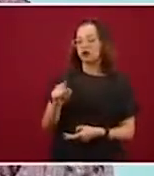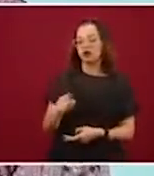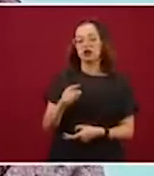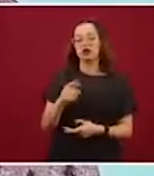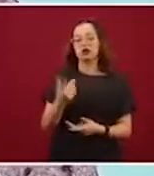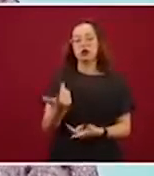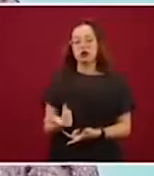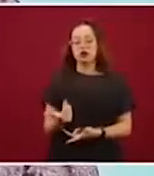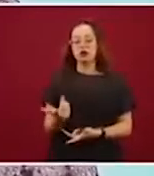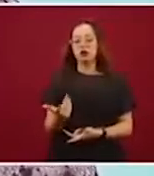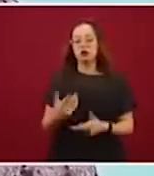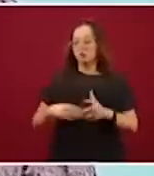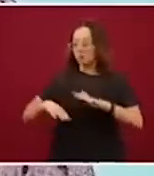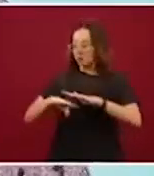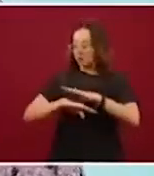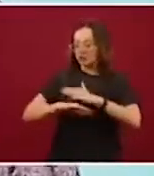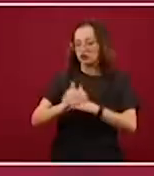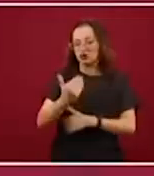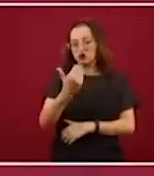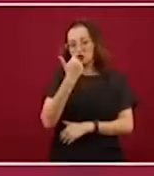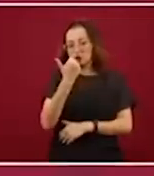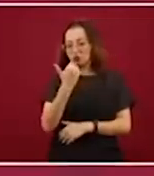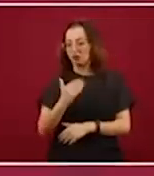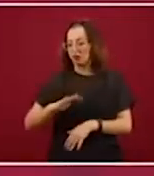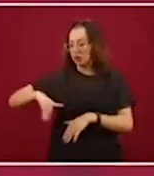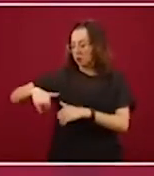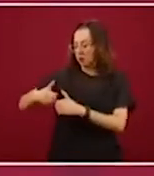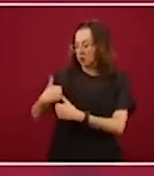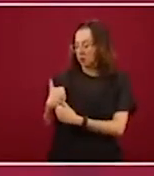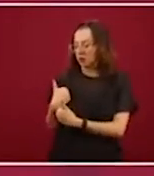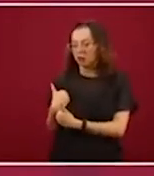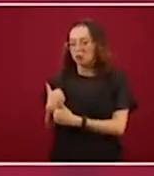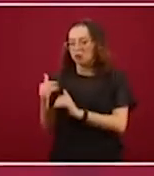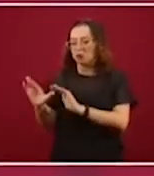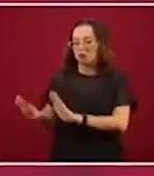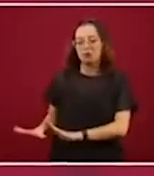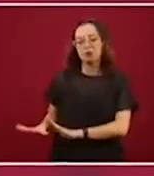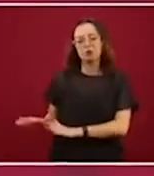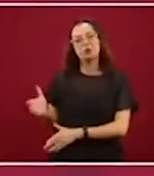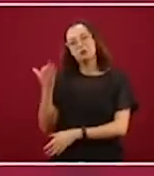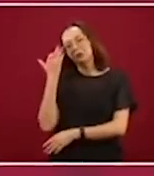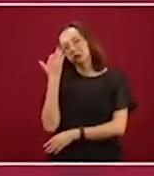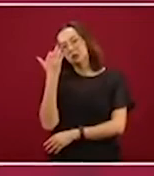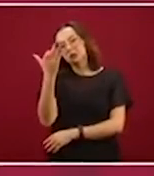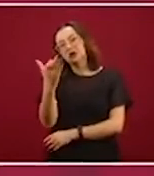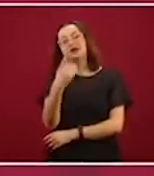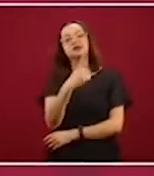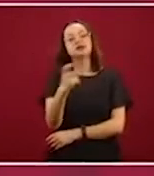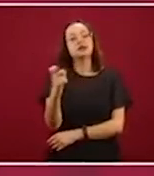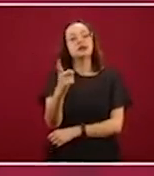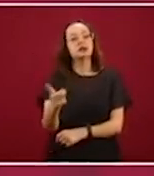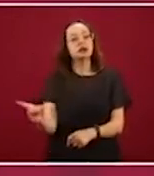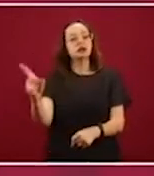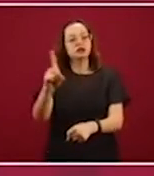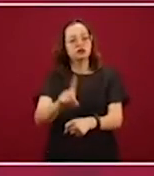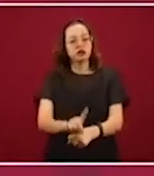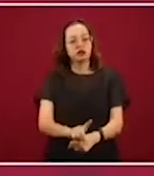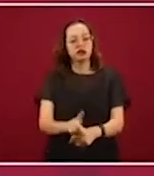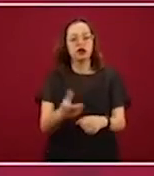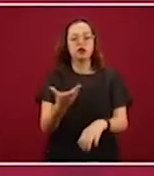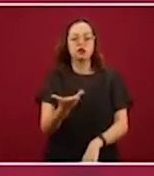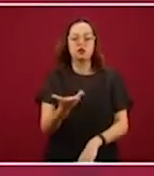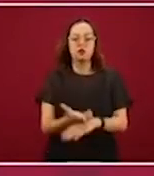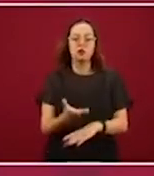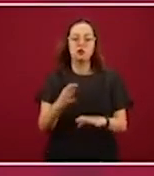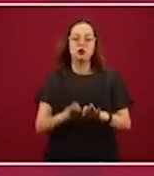de básicos para 100 días. Esto es muy importante para comunicarlo a